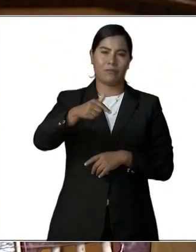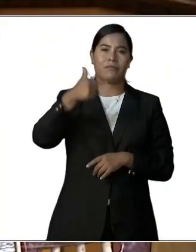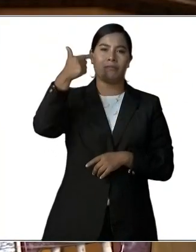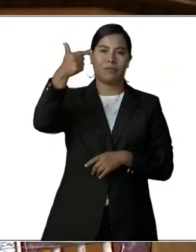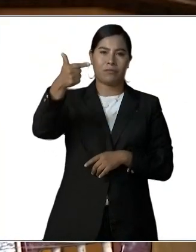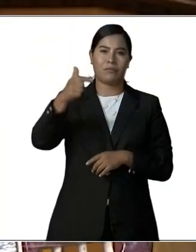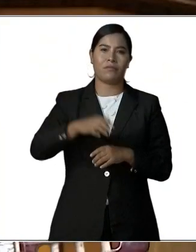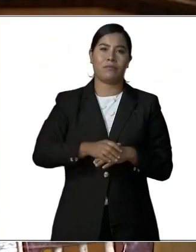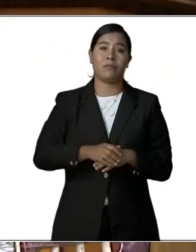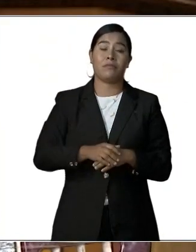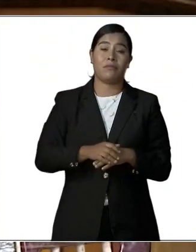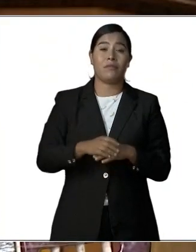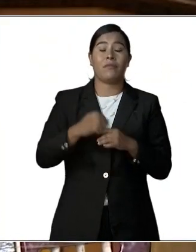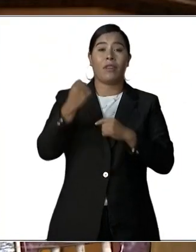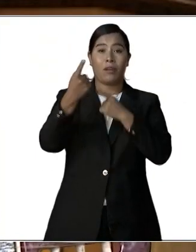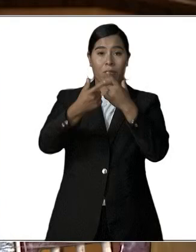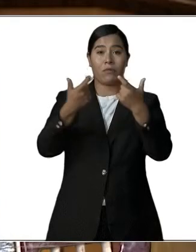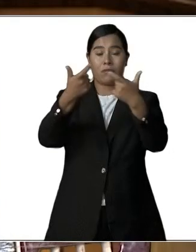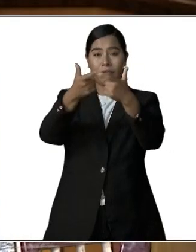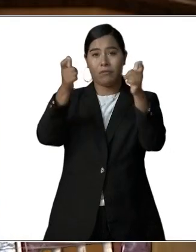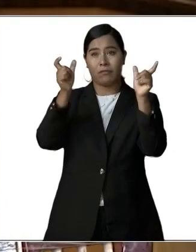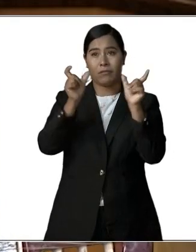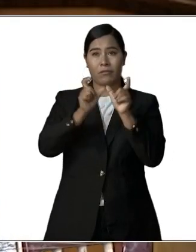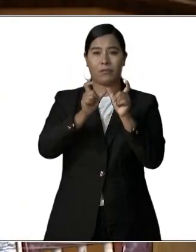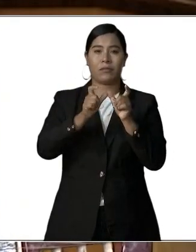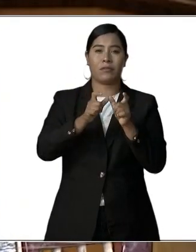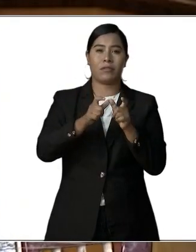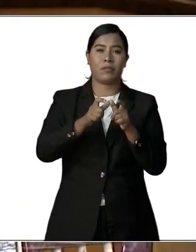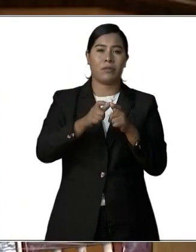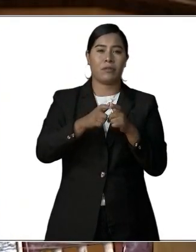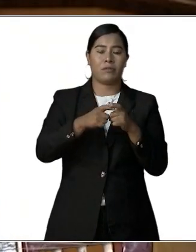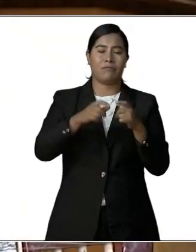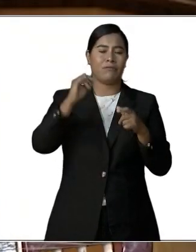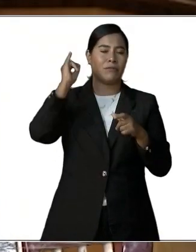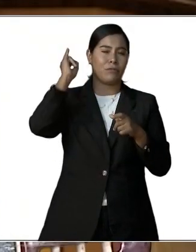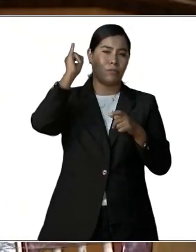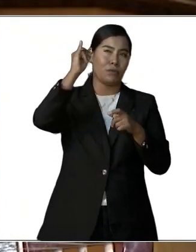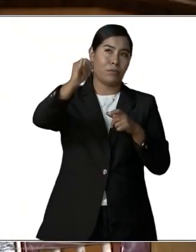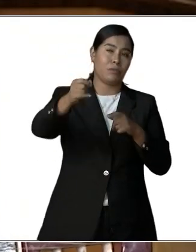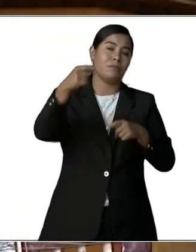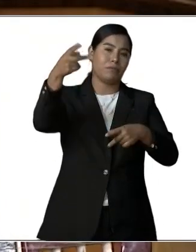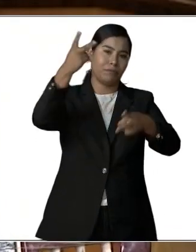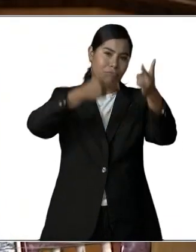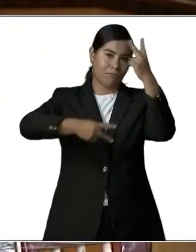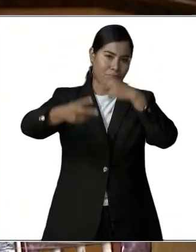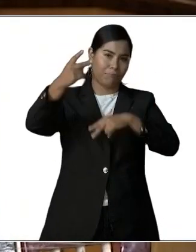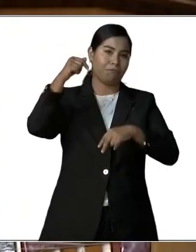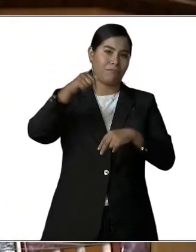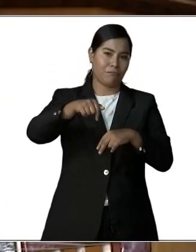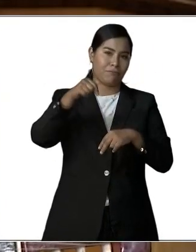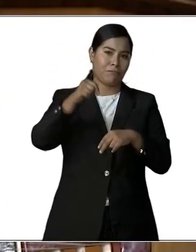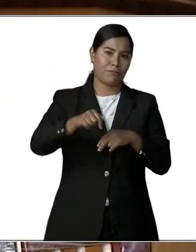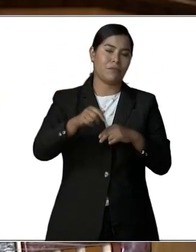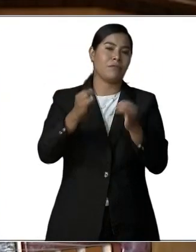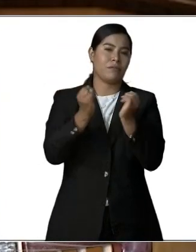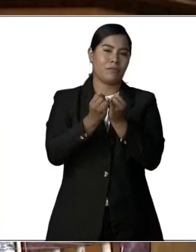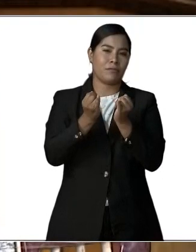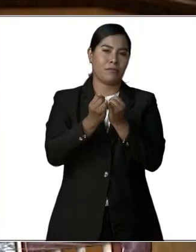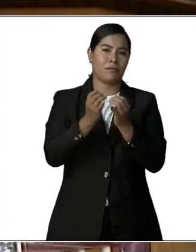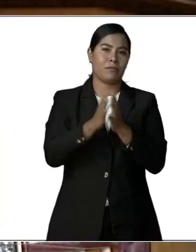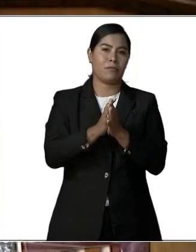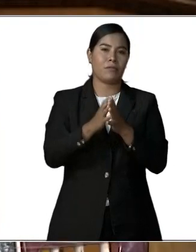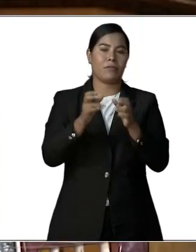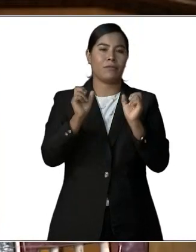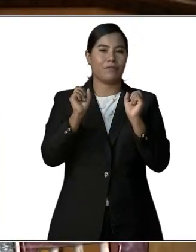de Mexicali. Sí. Y de la Facultad de Medicina de Tuxtla Gutiérrez. Uh-huh. O sea, de veras estábamos hablando de polo a polo